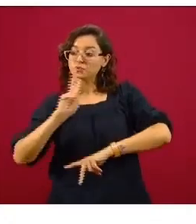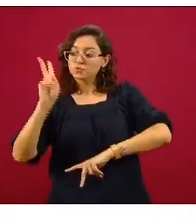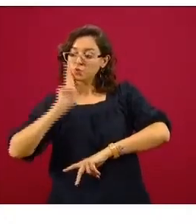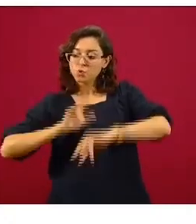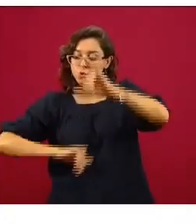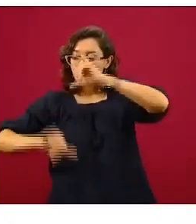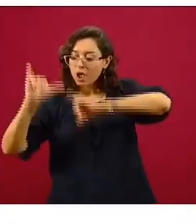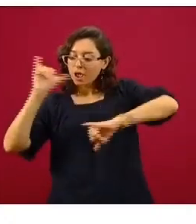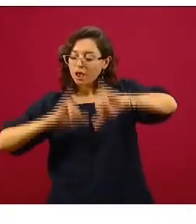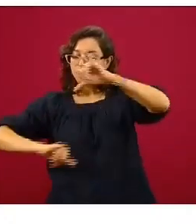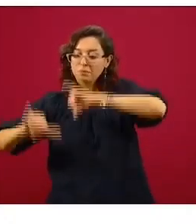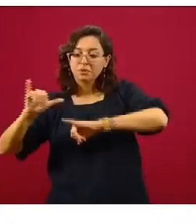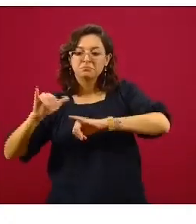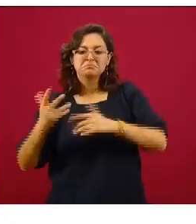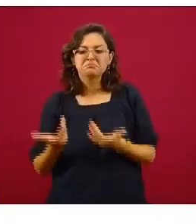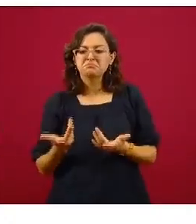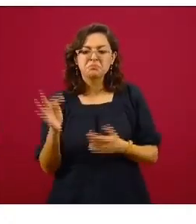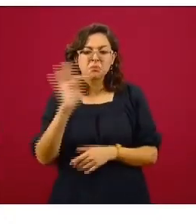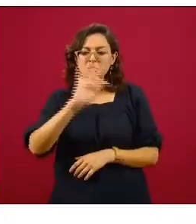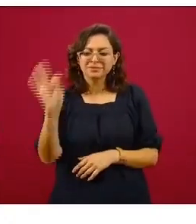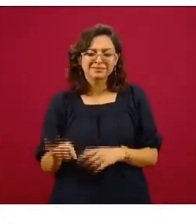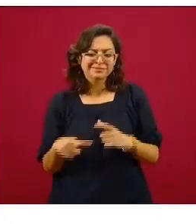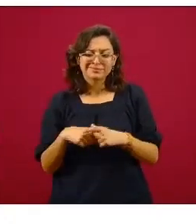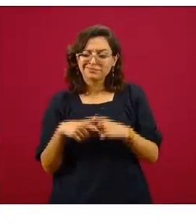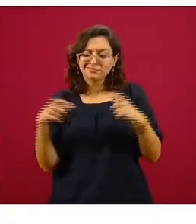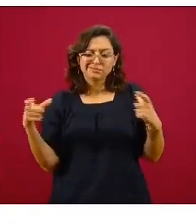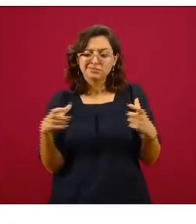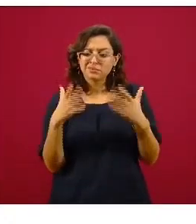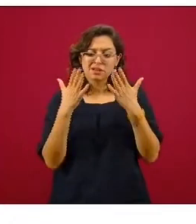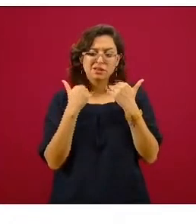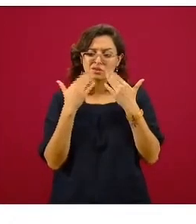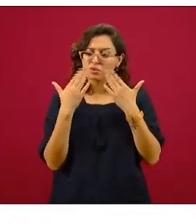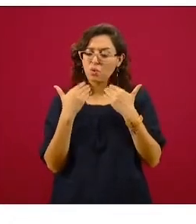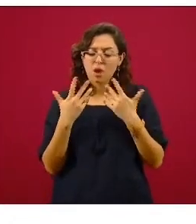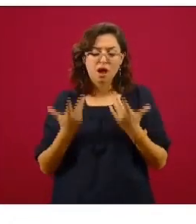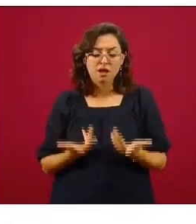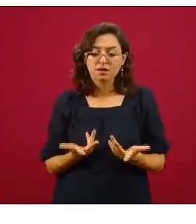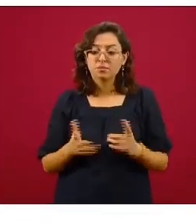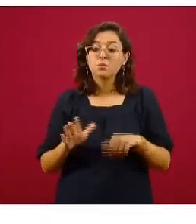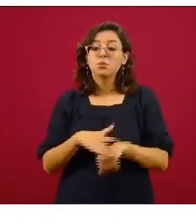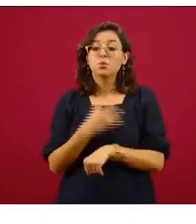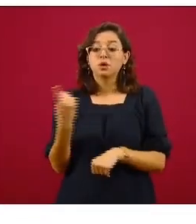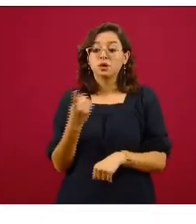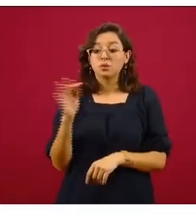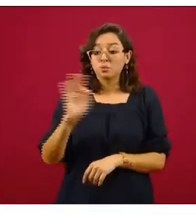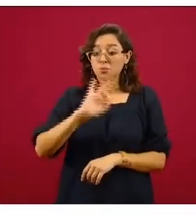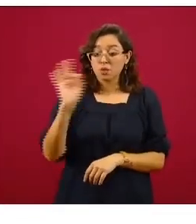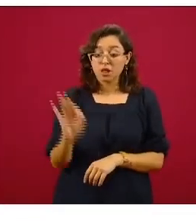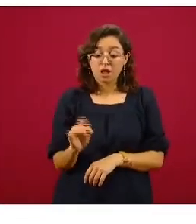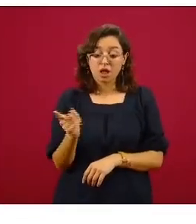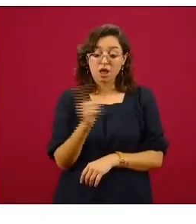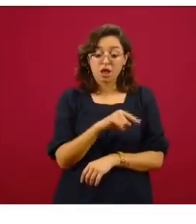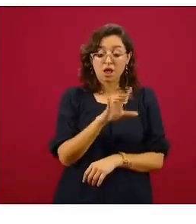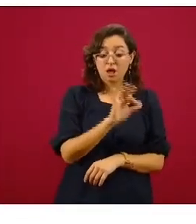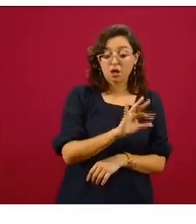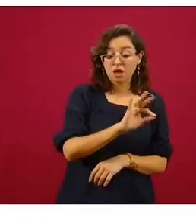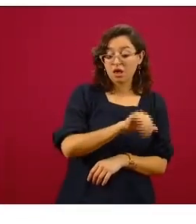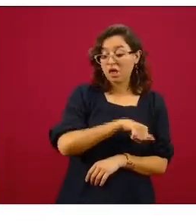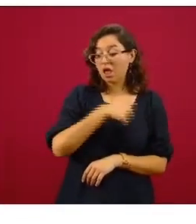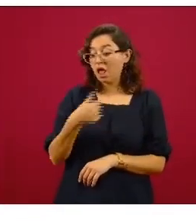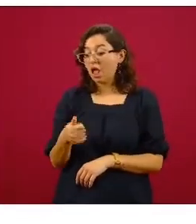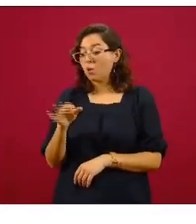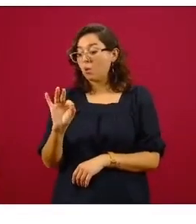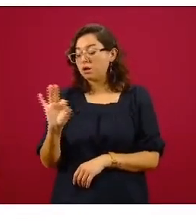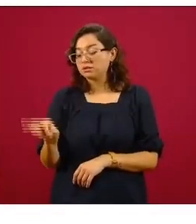realizadas, no se incrementa el porcentaje de positividad en esa misma proporción, porque el porcentaje subió de un 40 a un